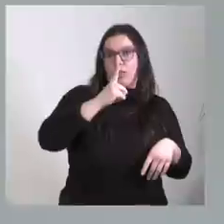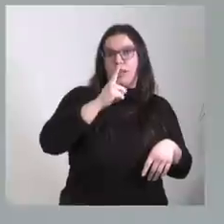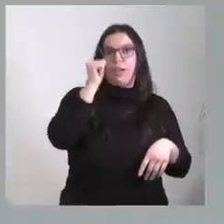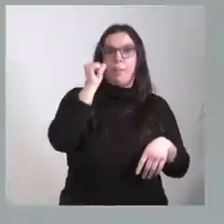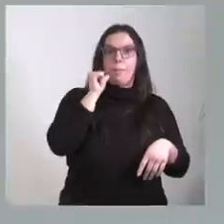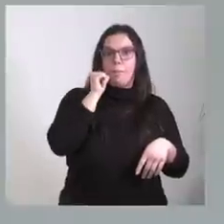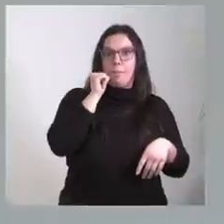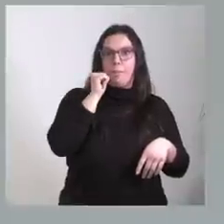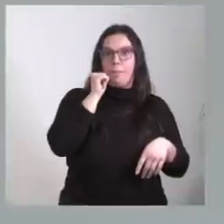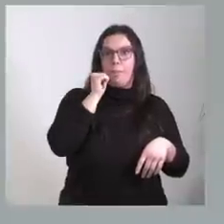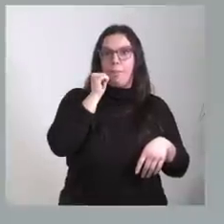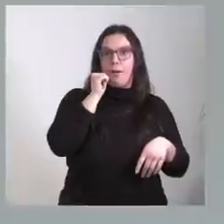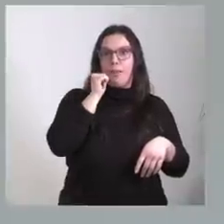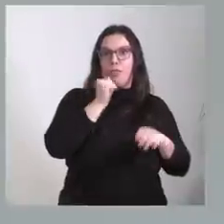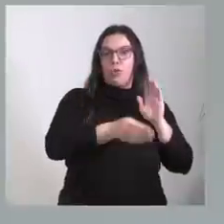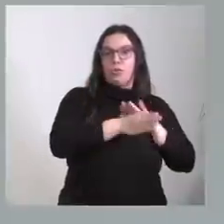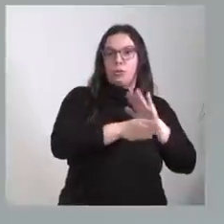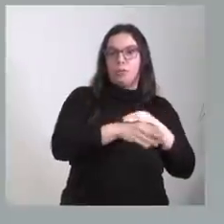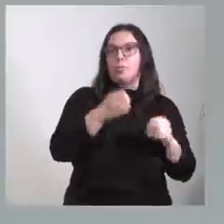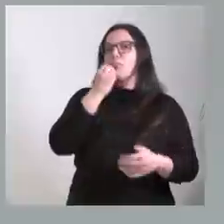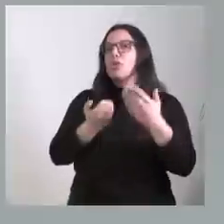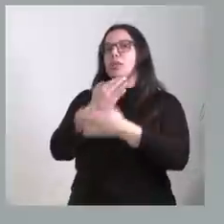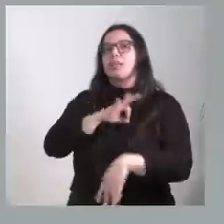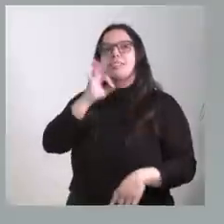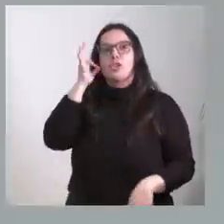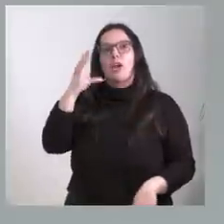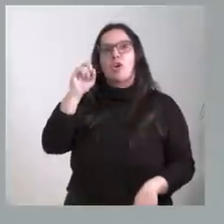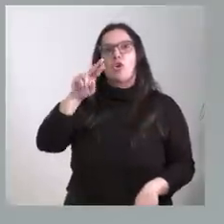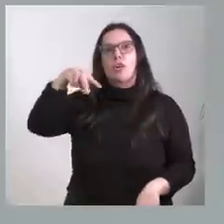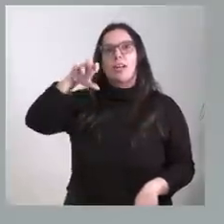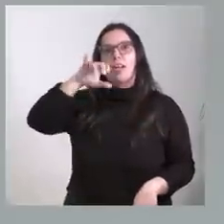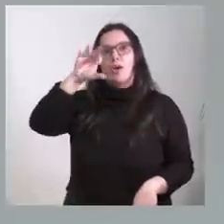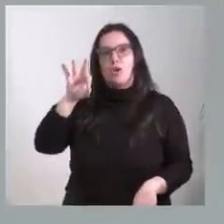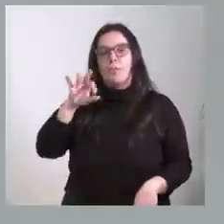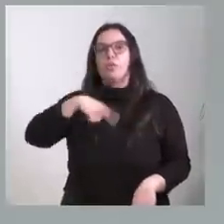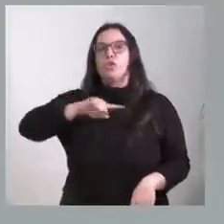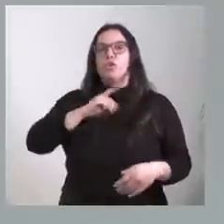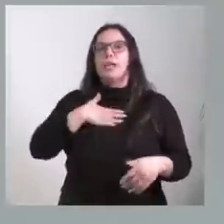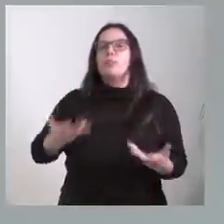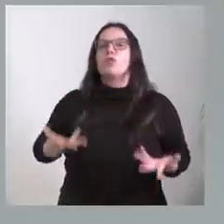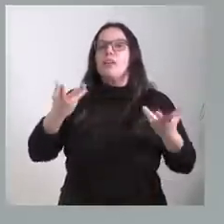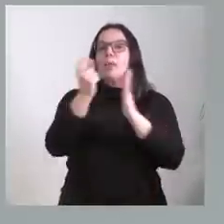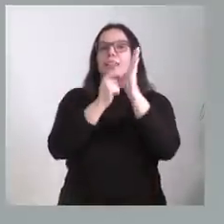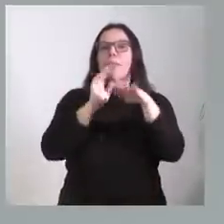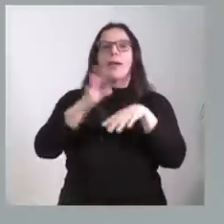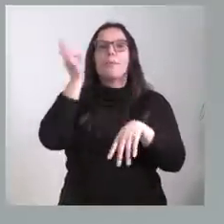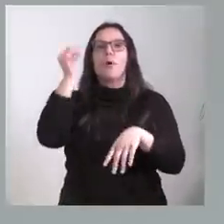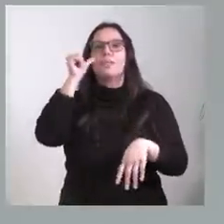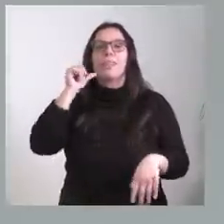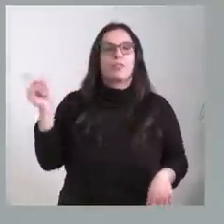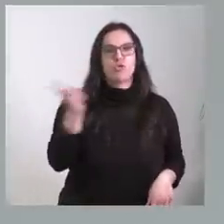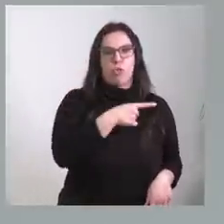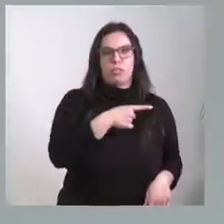bueno Buenos días señora Cornejo nosotros lo que queremos es ofrecer estas medidas a todas las mujeres embarazadas